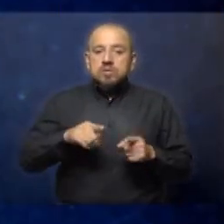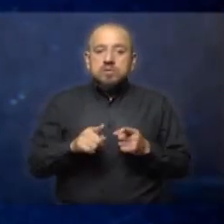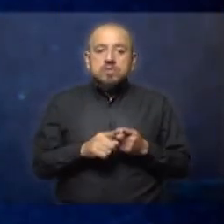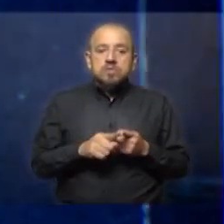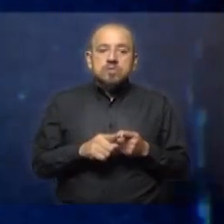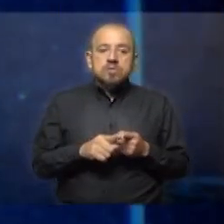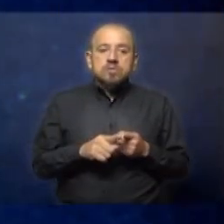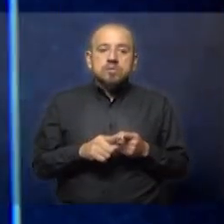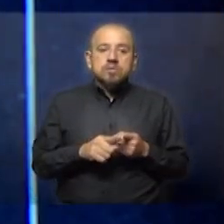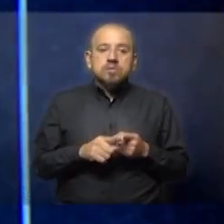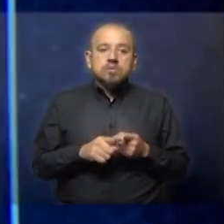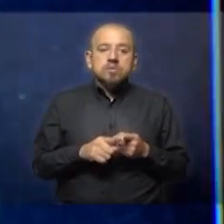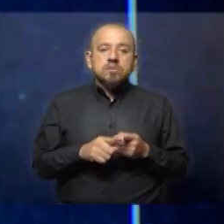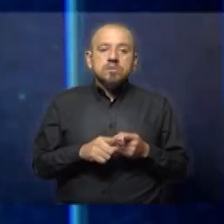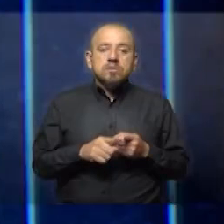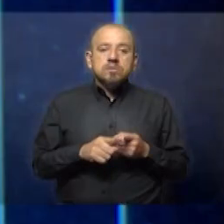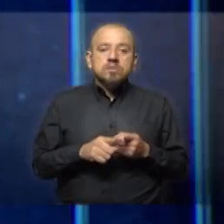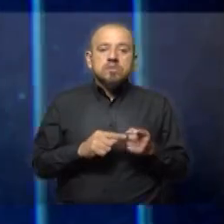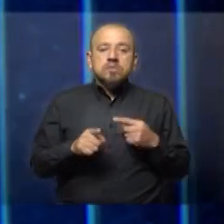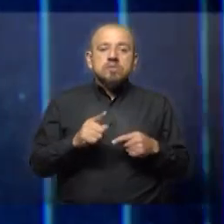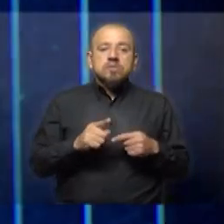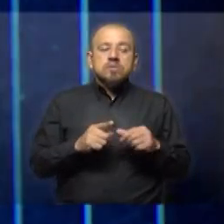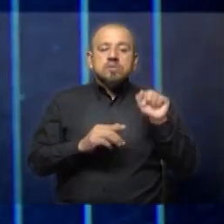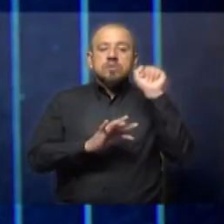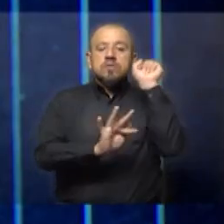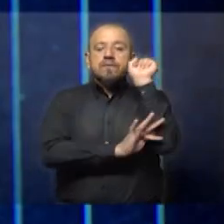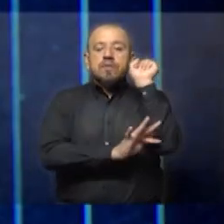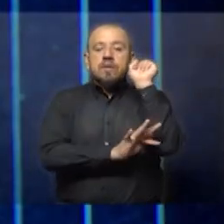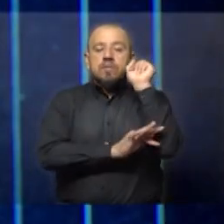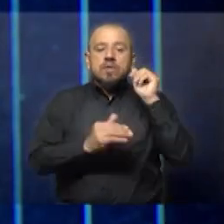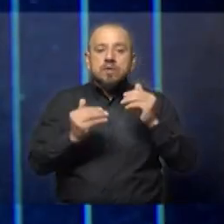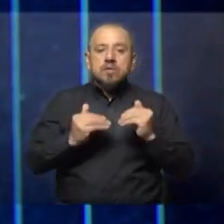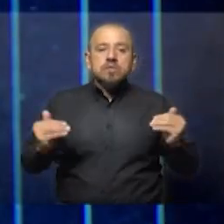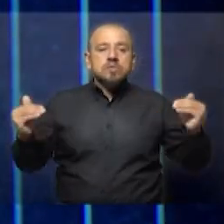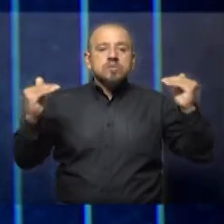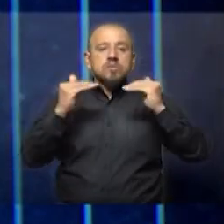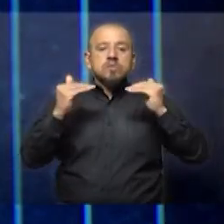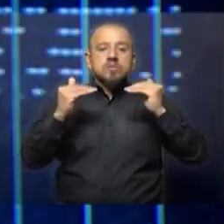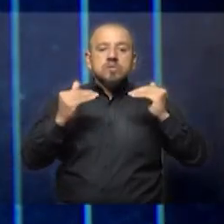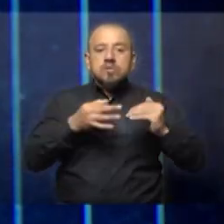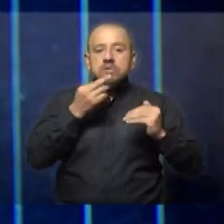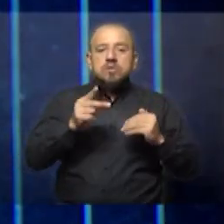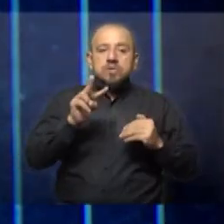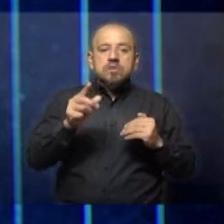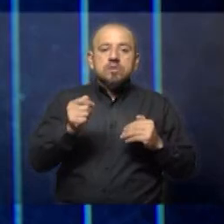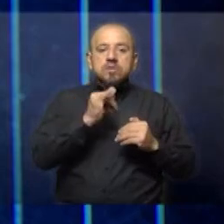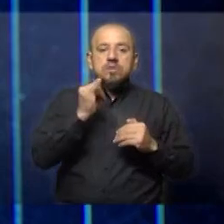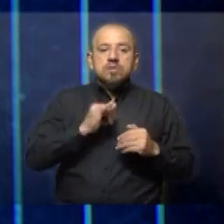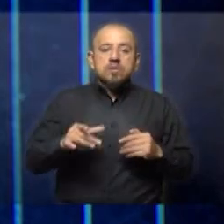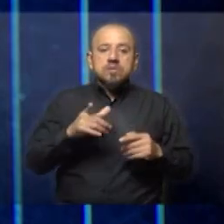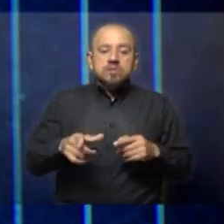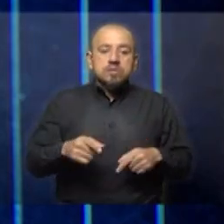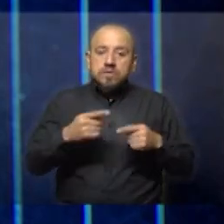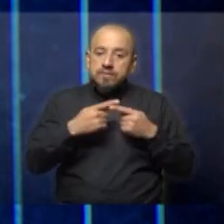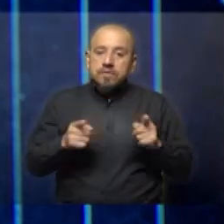Sí dice Bueno los feministas de la igualdad cometen dice va a freír a la torpeza de ignorar esta diferencia